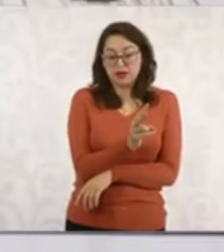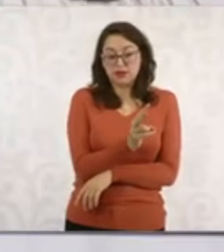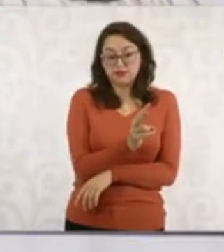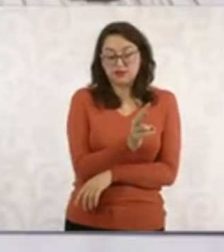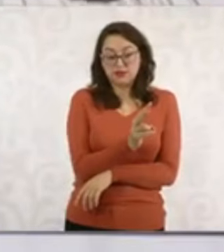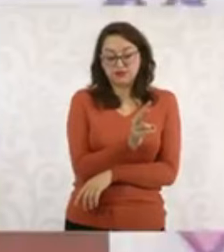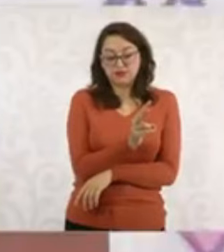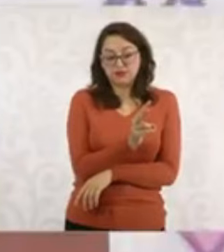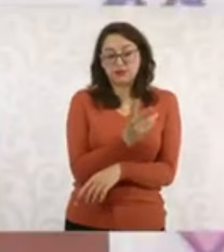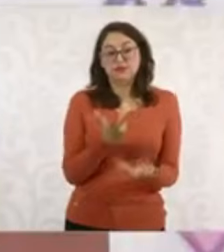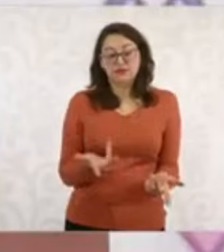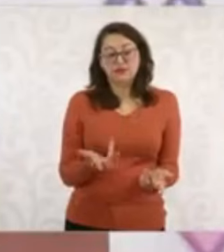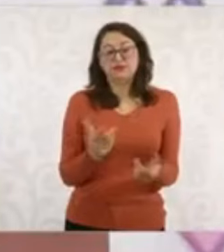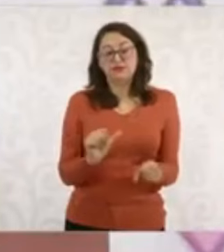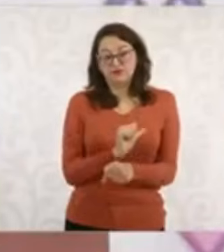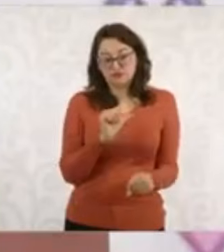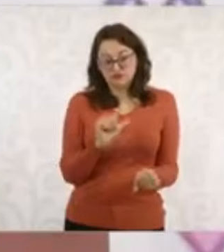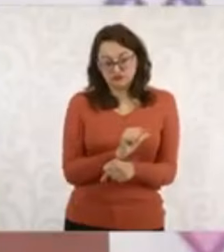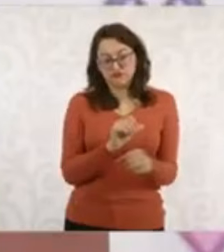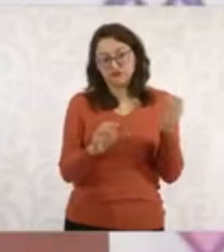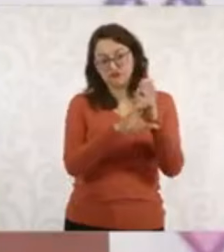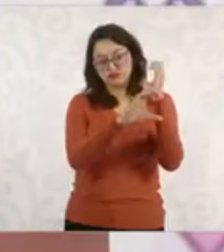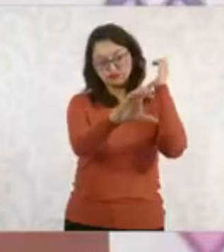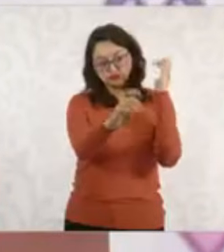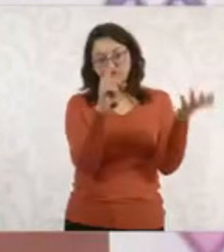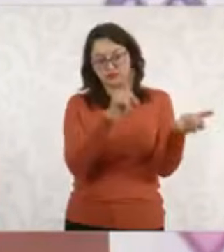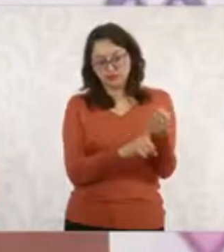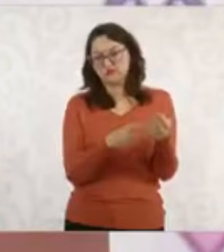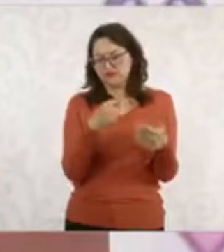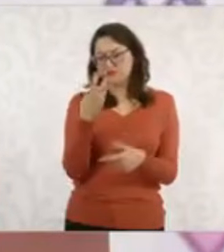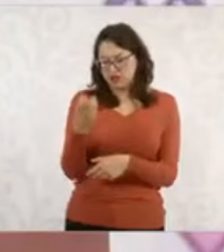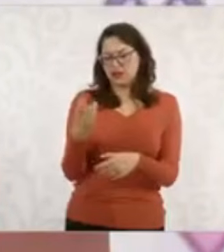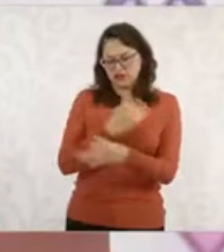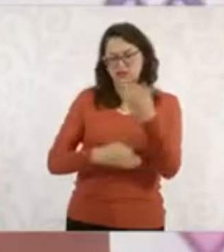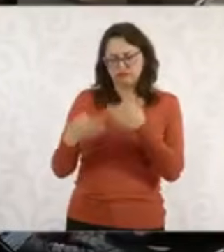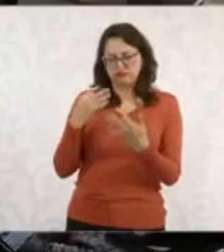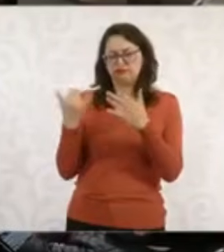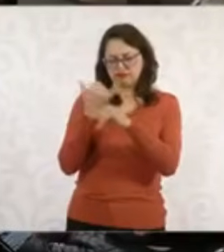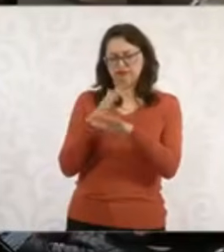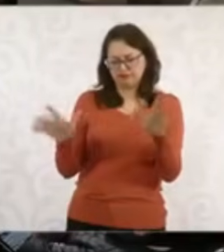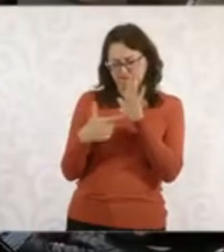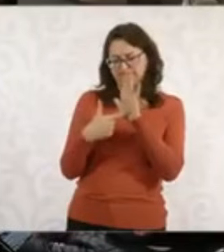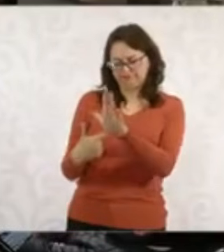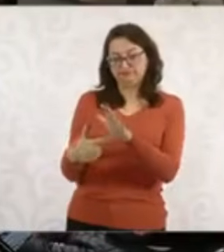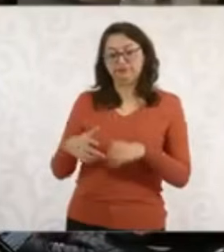las vehículos, en las pipas que transportan combustible, y sí lo vamos a presentar.